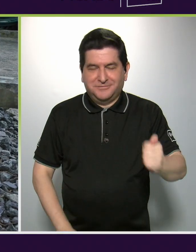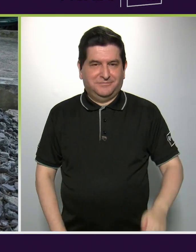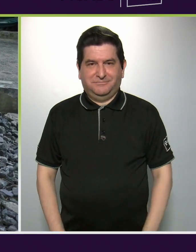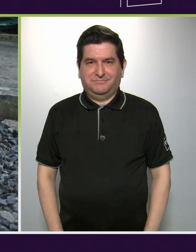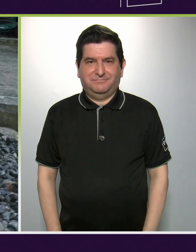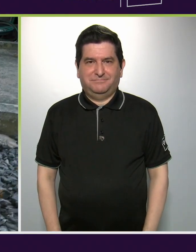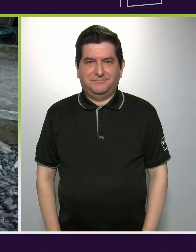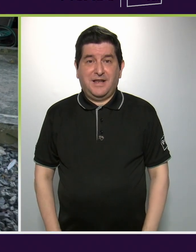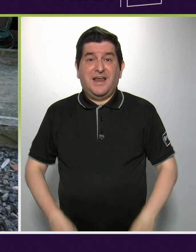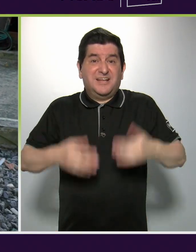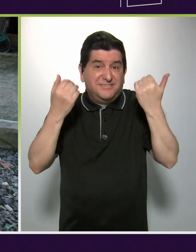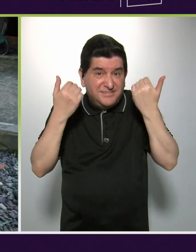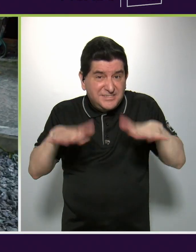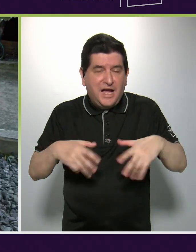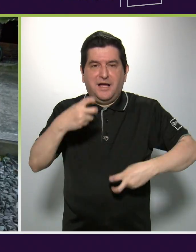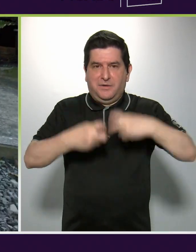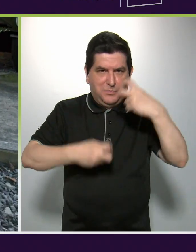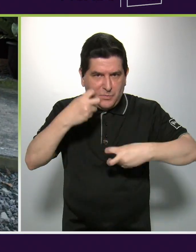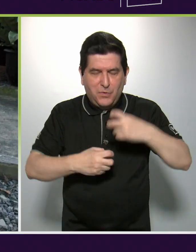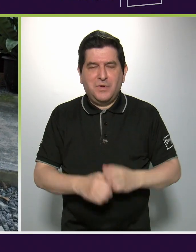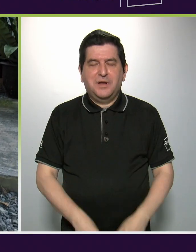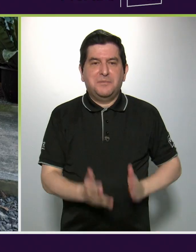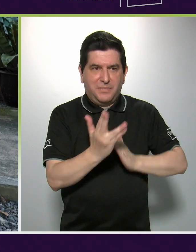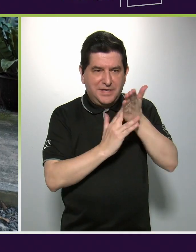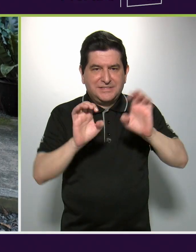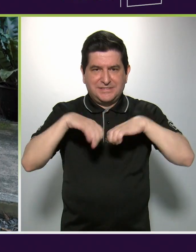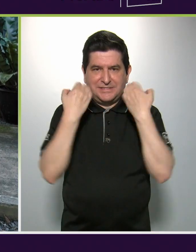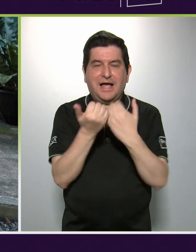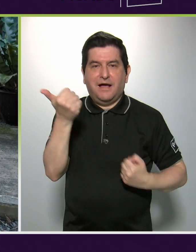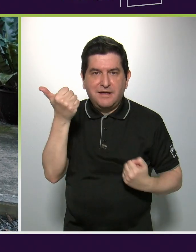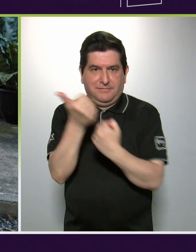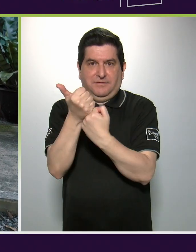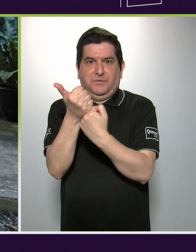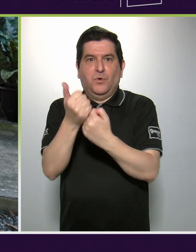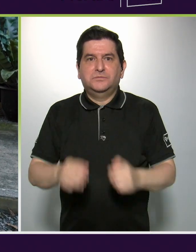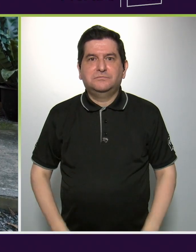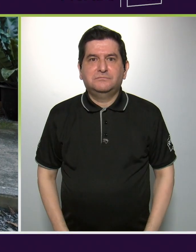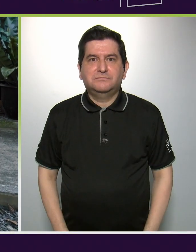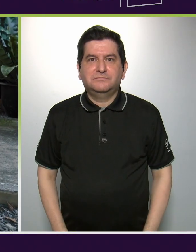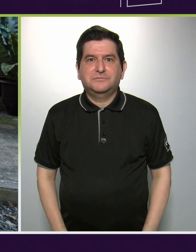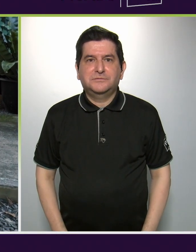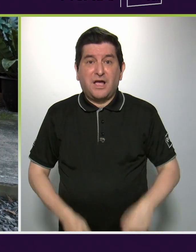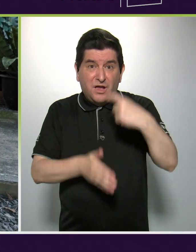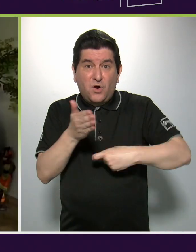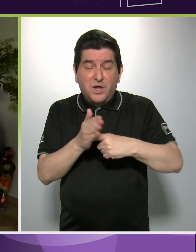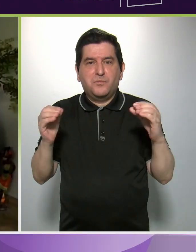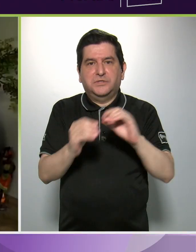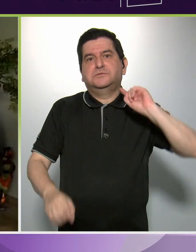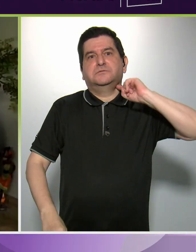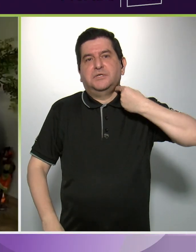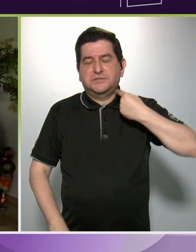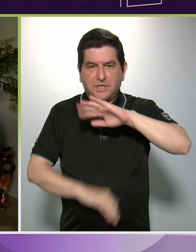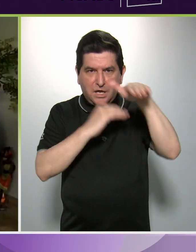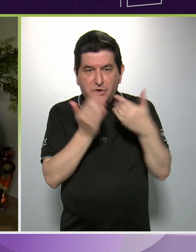de apoyo, si tienen impuestos van a ser más caros, entonces todo eso se dificulta mucho más. Se volvió algo